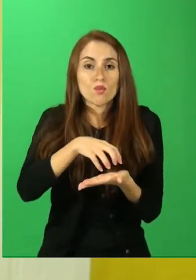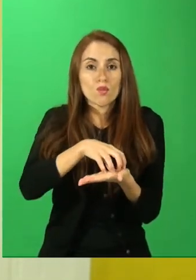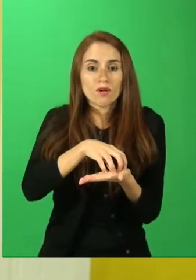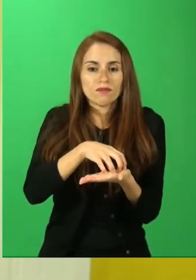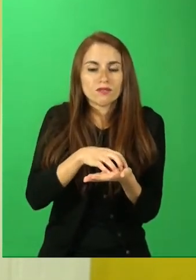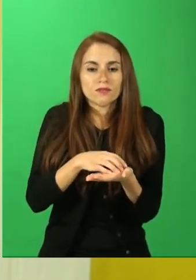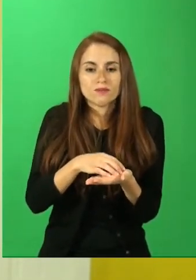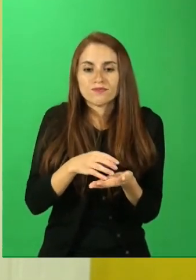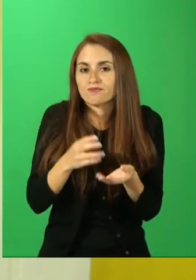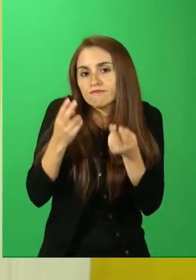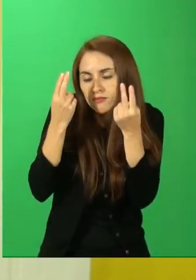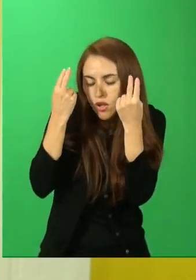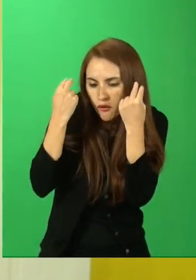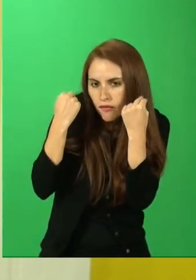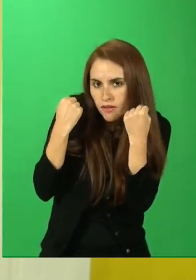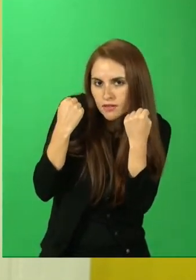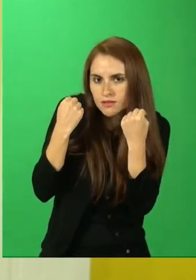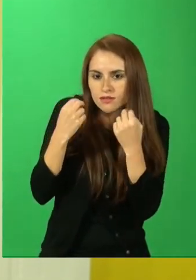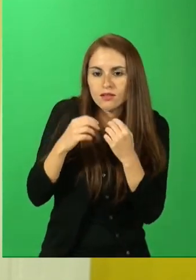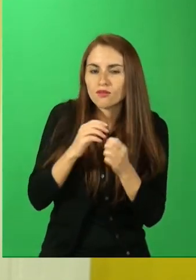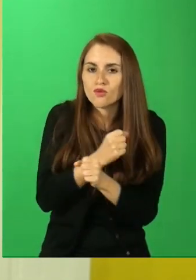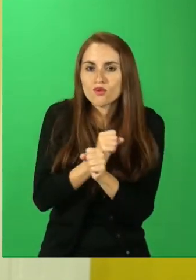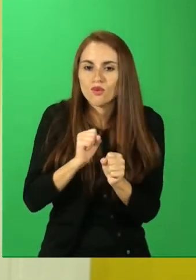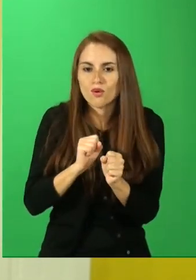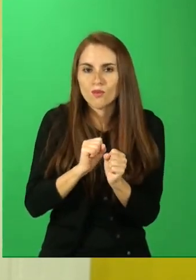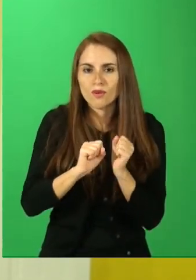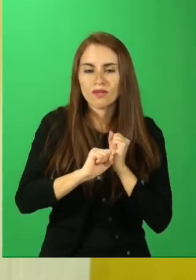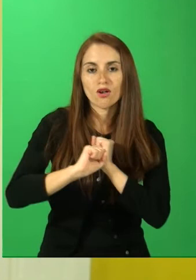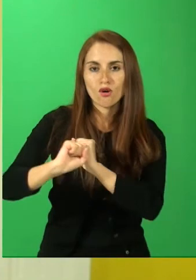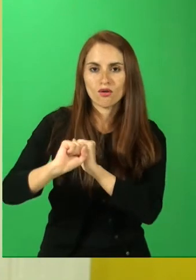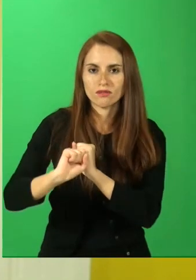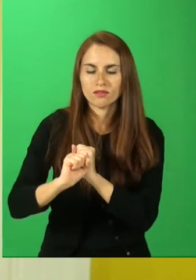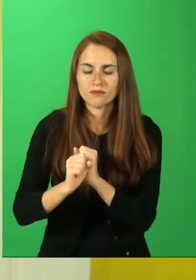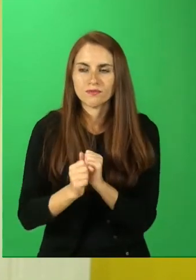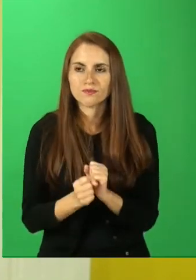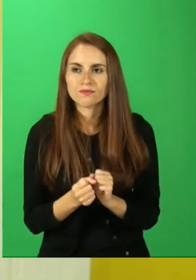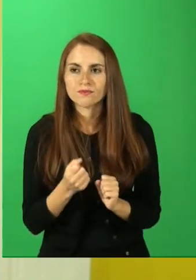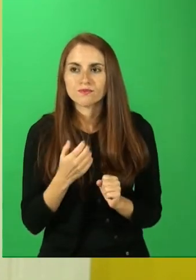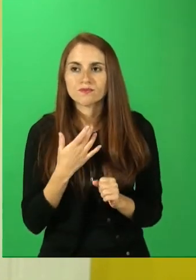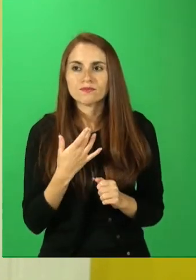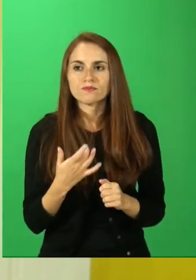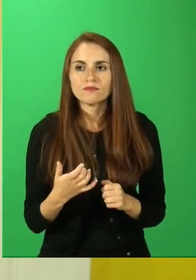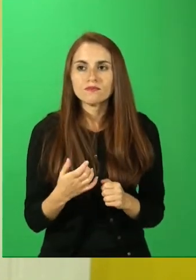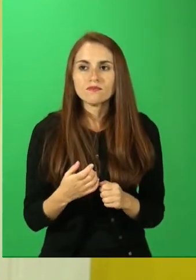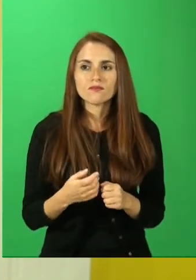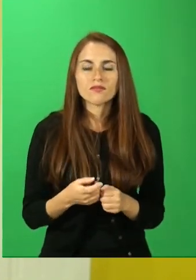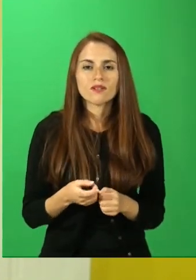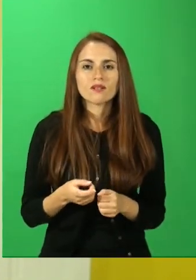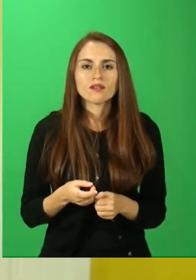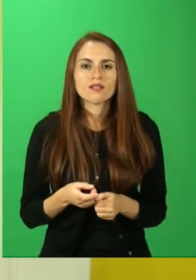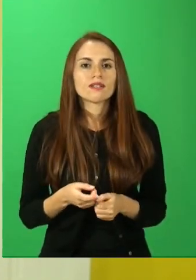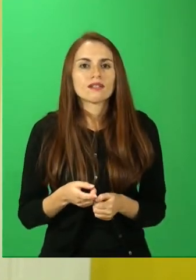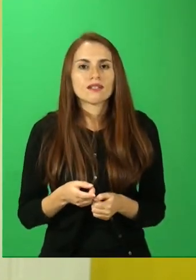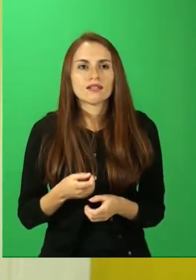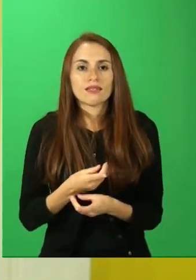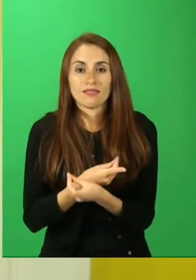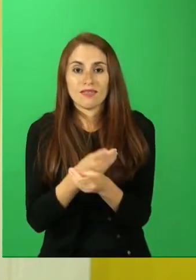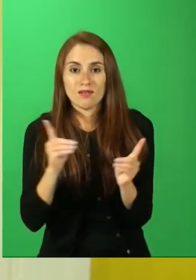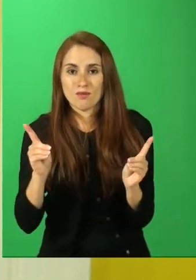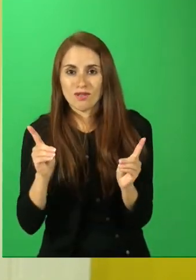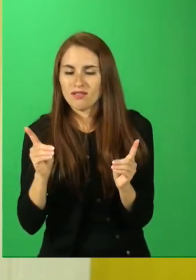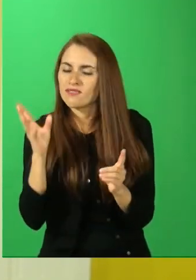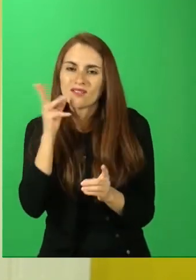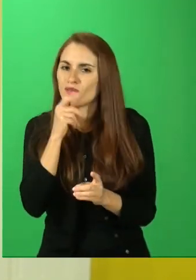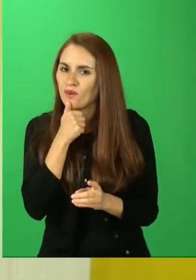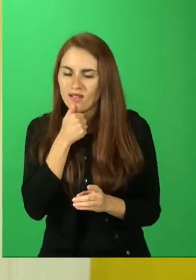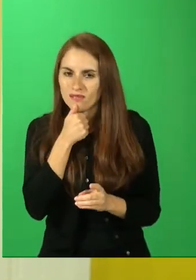hacer acá. Es contra la democracia, porque la democracia bajo ese punto de vista es débil, porque la democracia